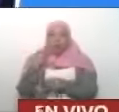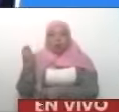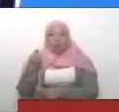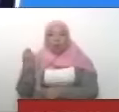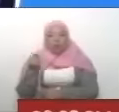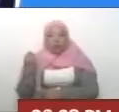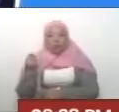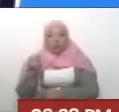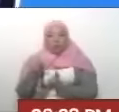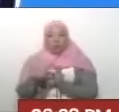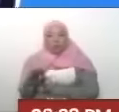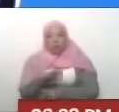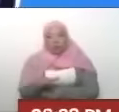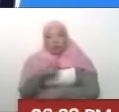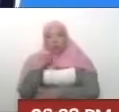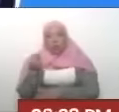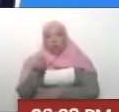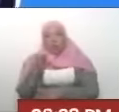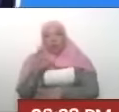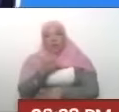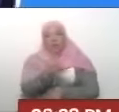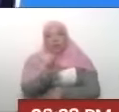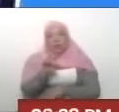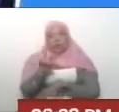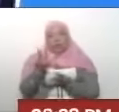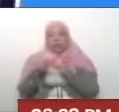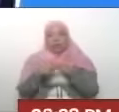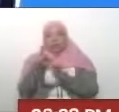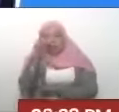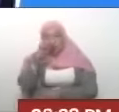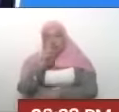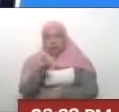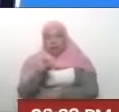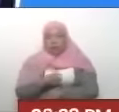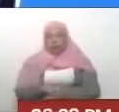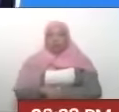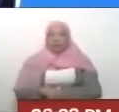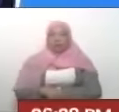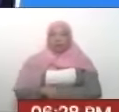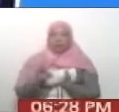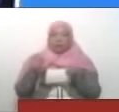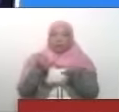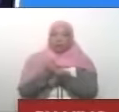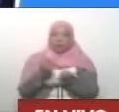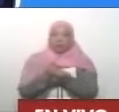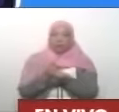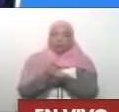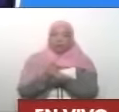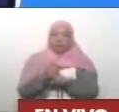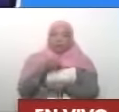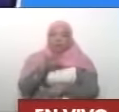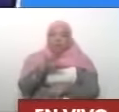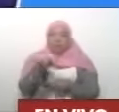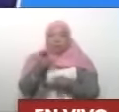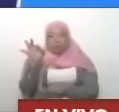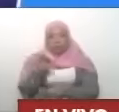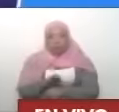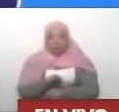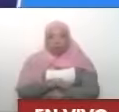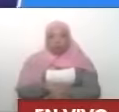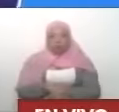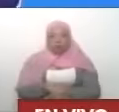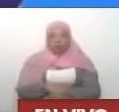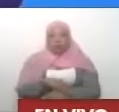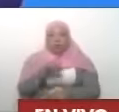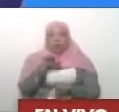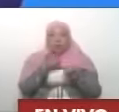mira, de dónde venimos, muchachos, 526 años. Ah, apenas hemos cubierto casi el 5%. Nos queda